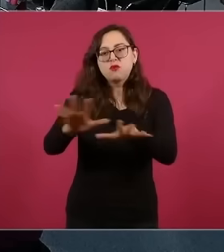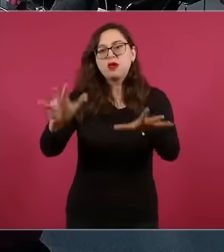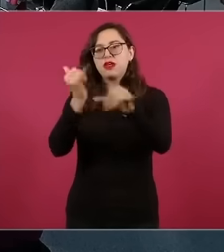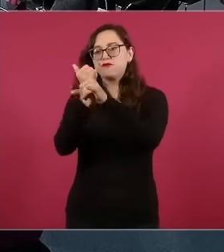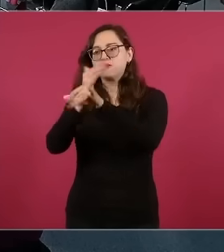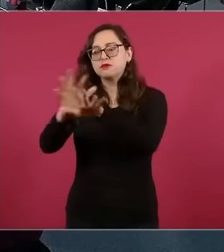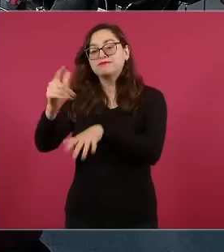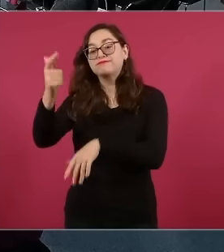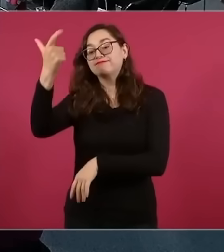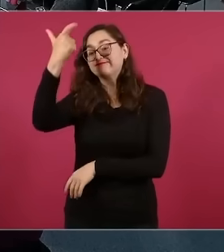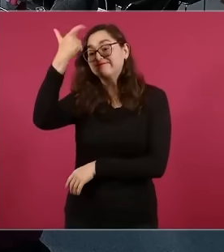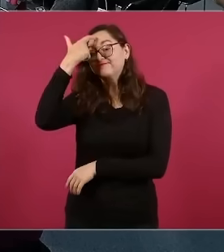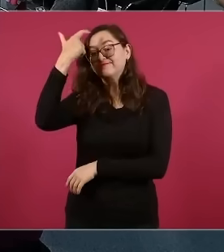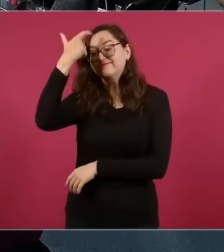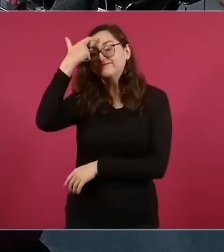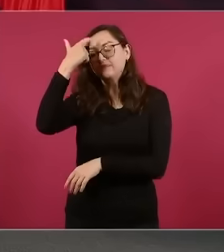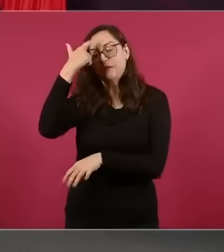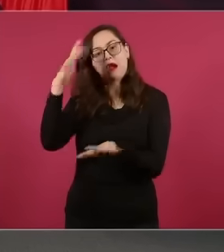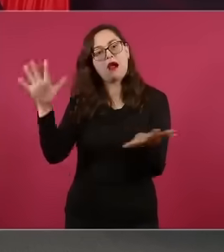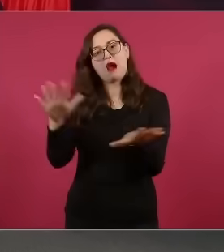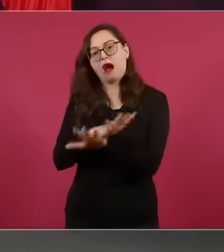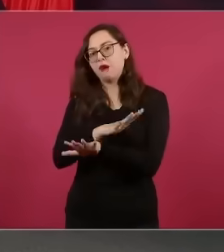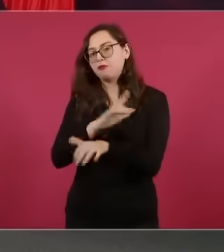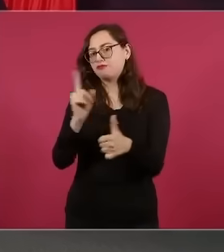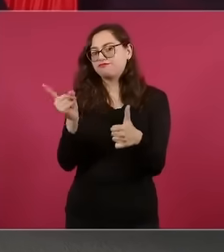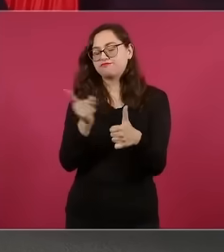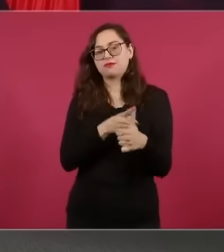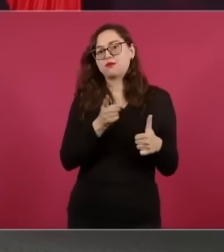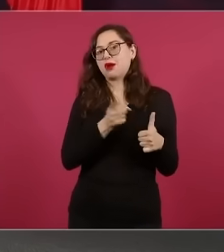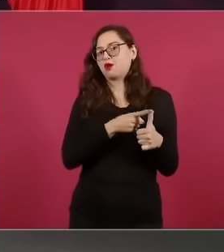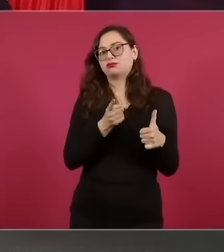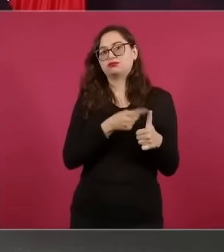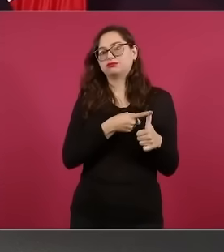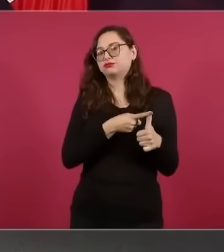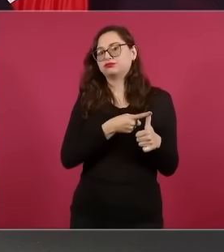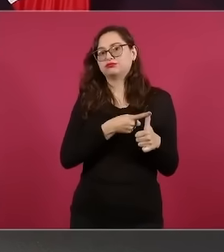revolución de las conciencias.